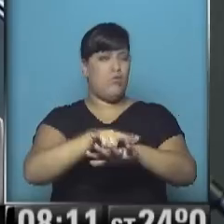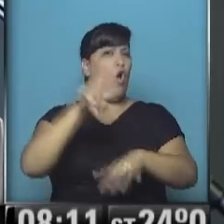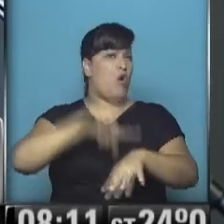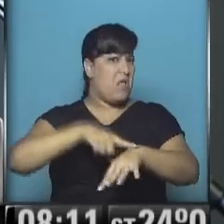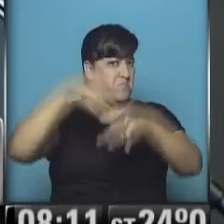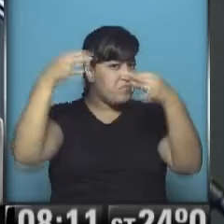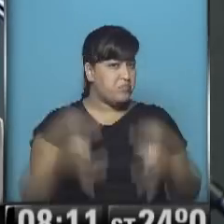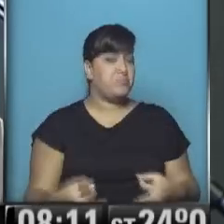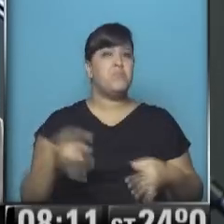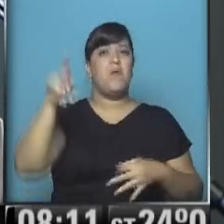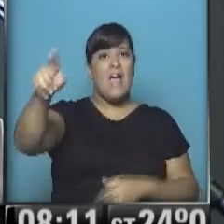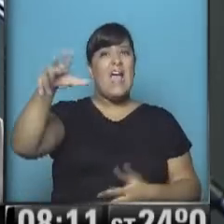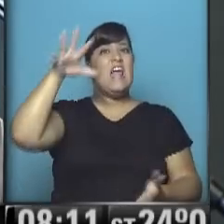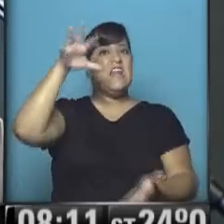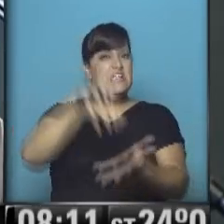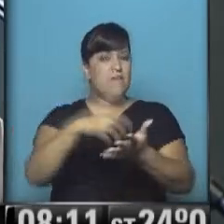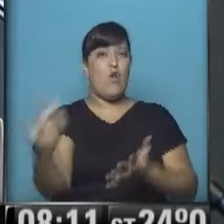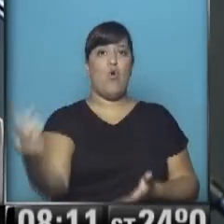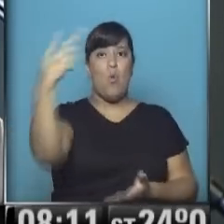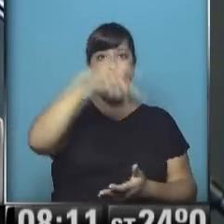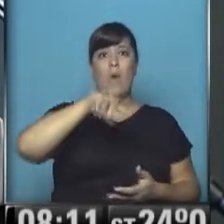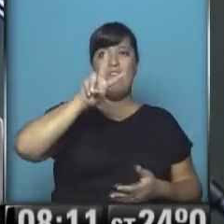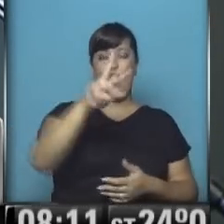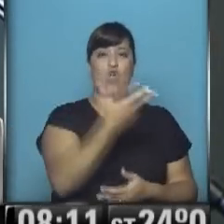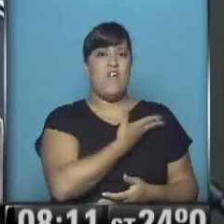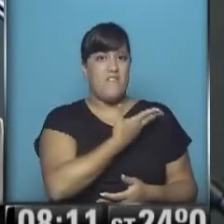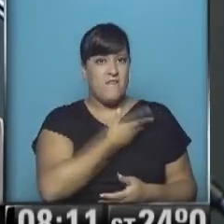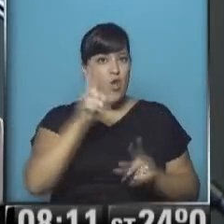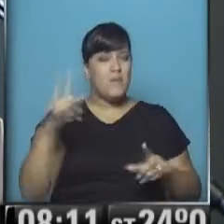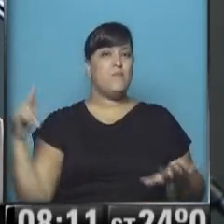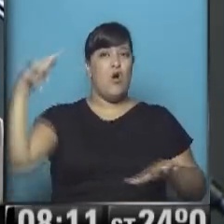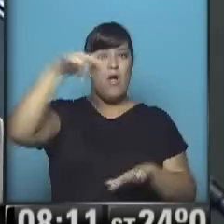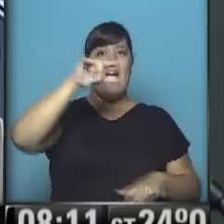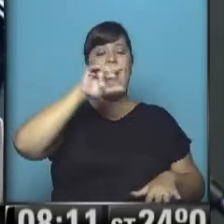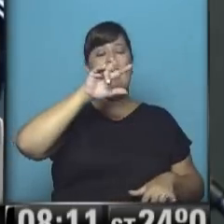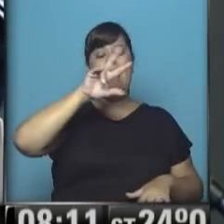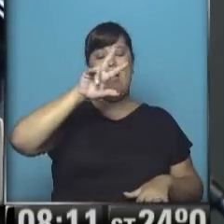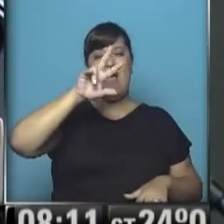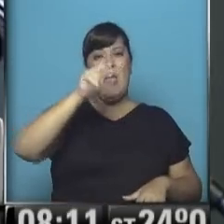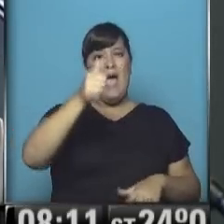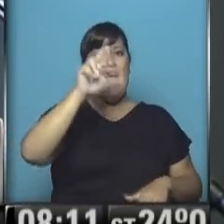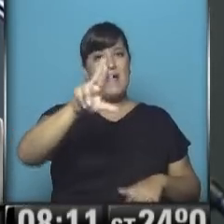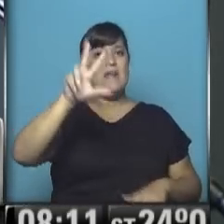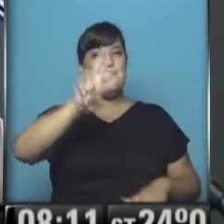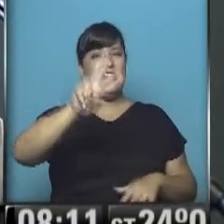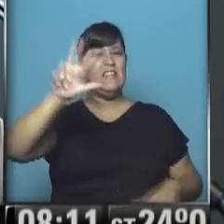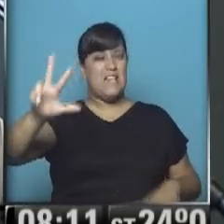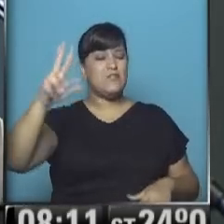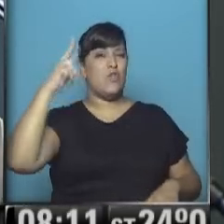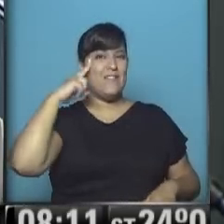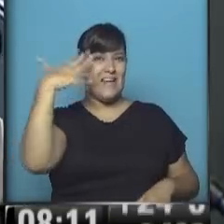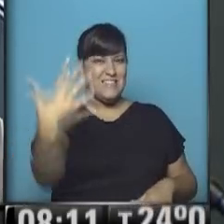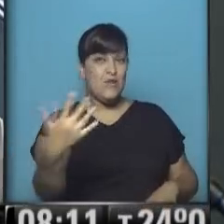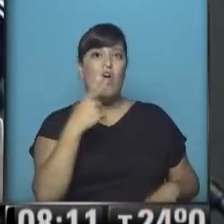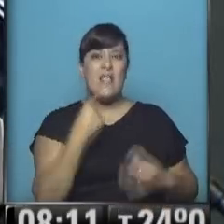El pasajero tiene reservado y emitido su regreso para el día 2 de febrero en el vuelo AR-2395. Es decir, el comunicado de Aerolíneas